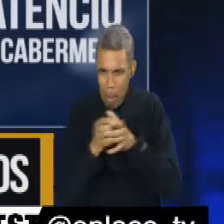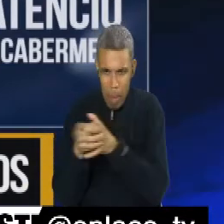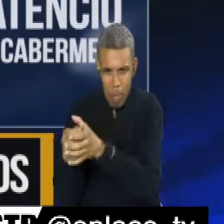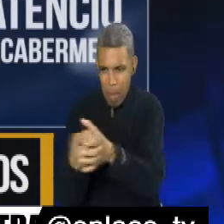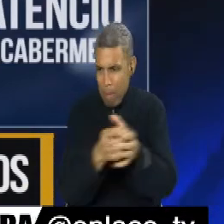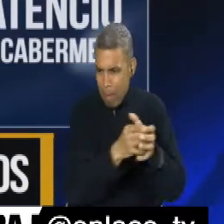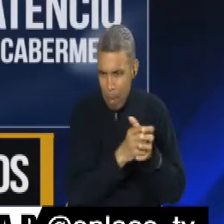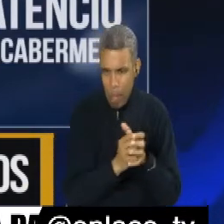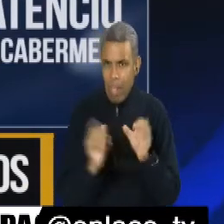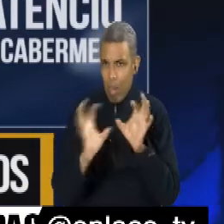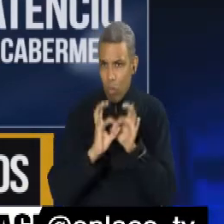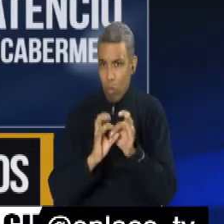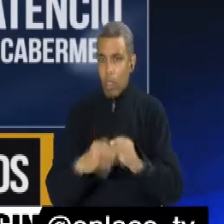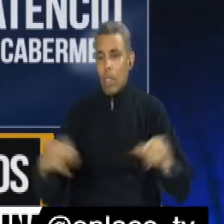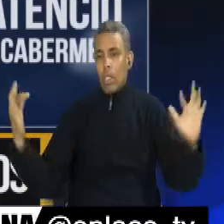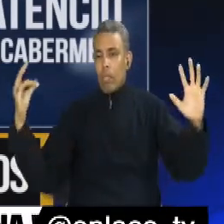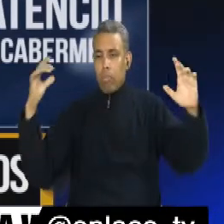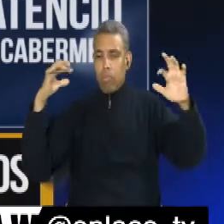exaltando la labor y dando